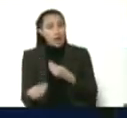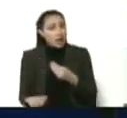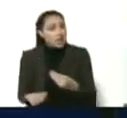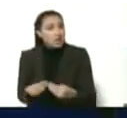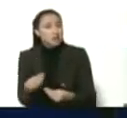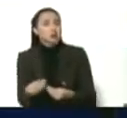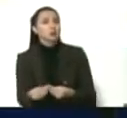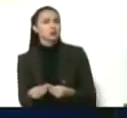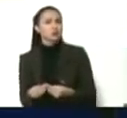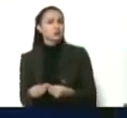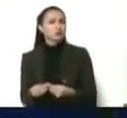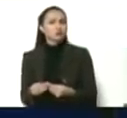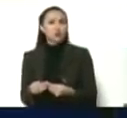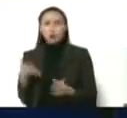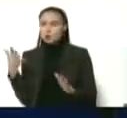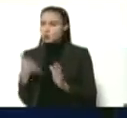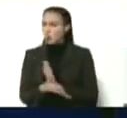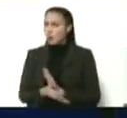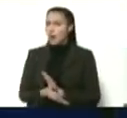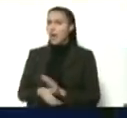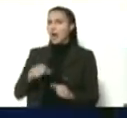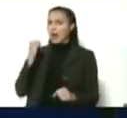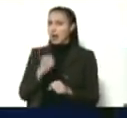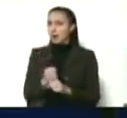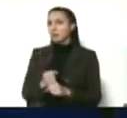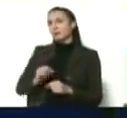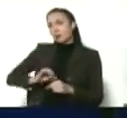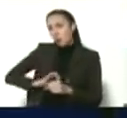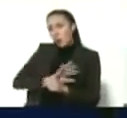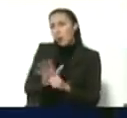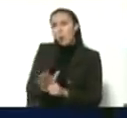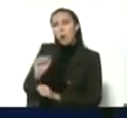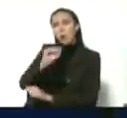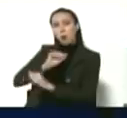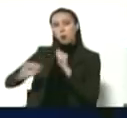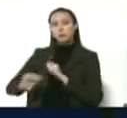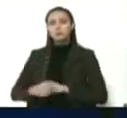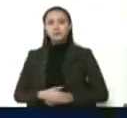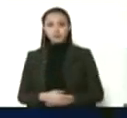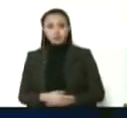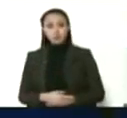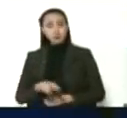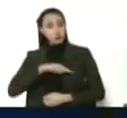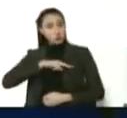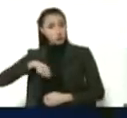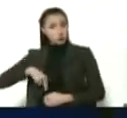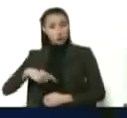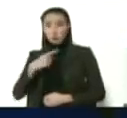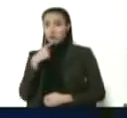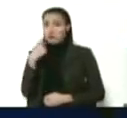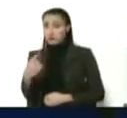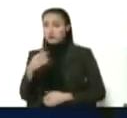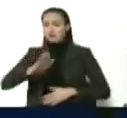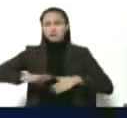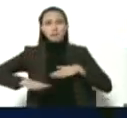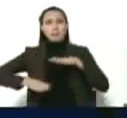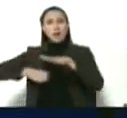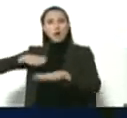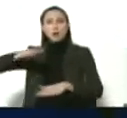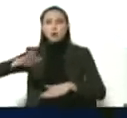ha evolucionado durante ese año el coronavirus. Y cómo hemos nosotros,